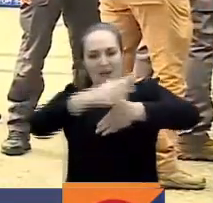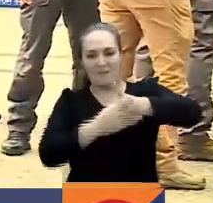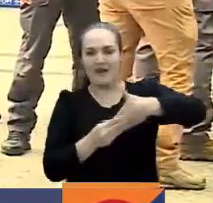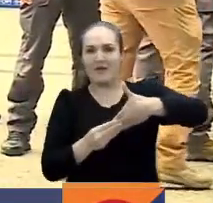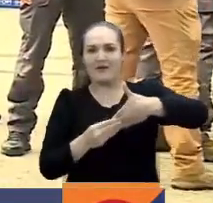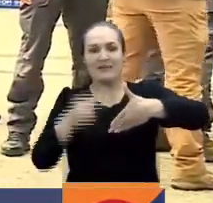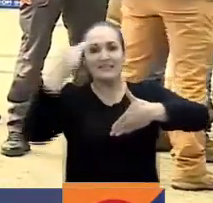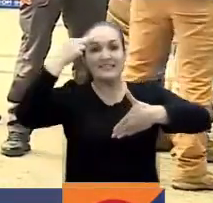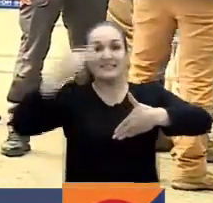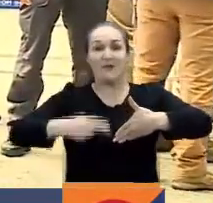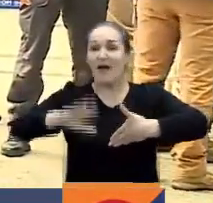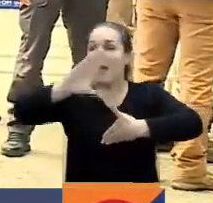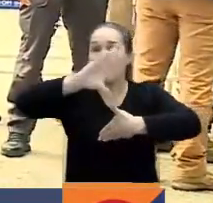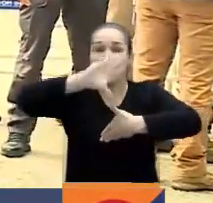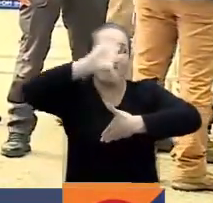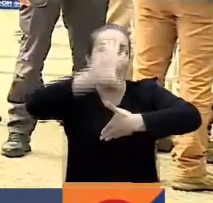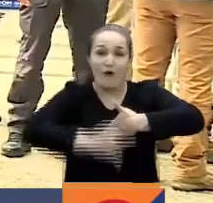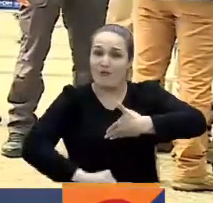para América en general.